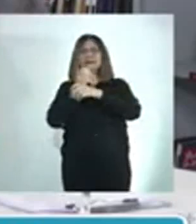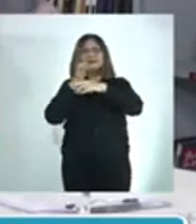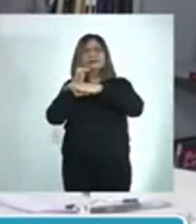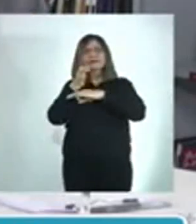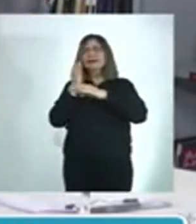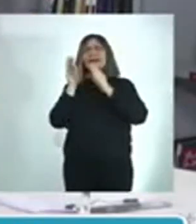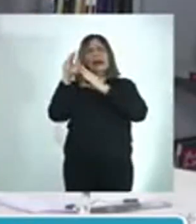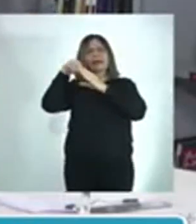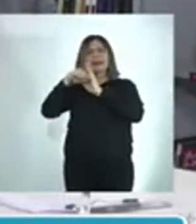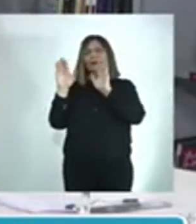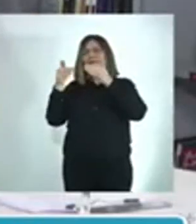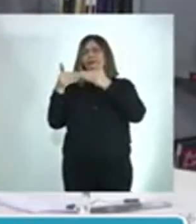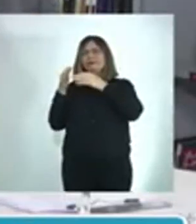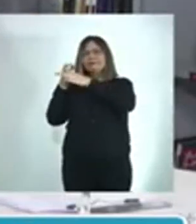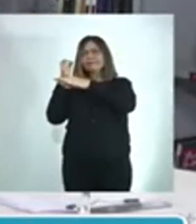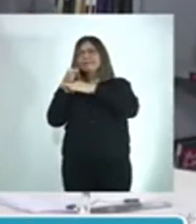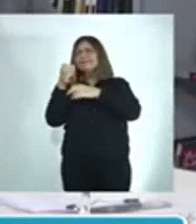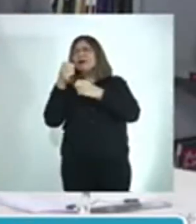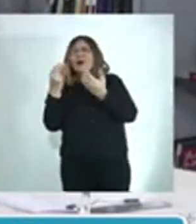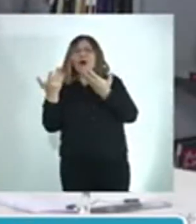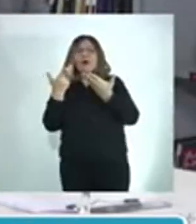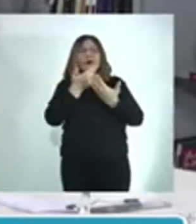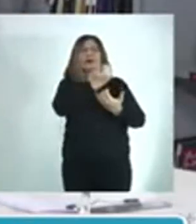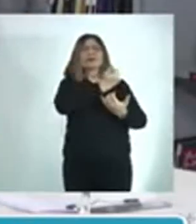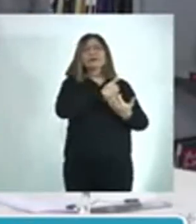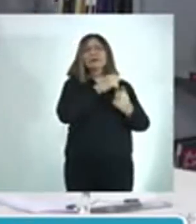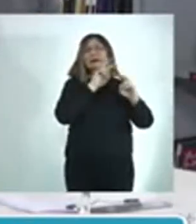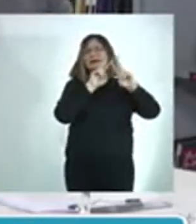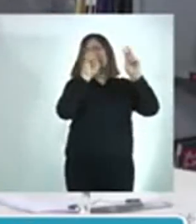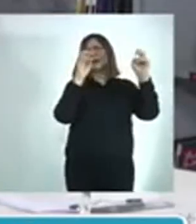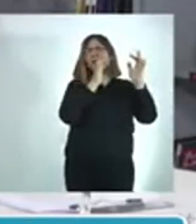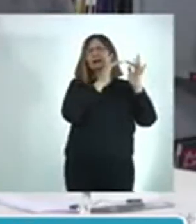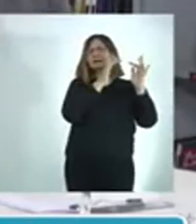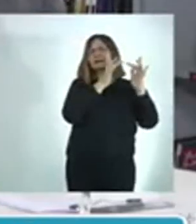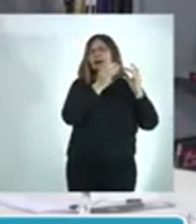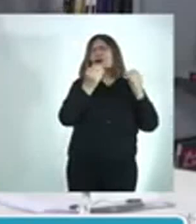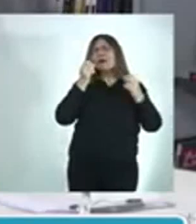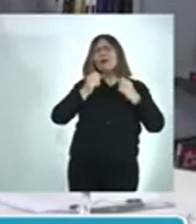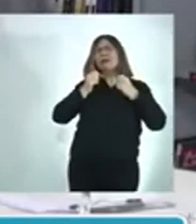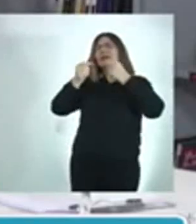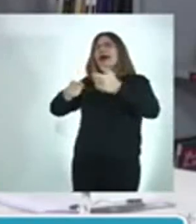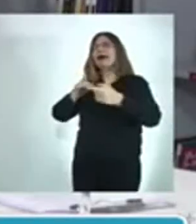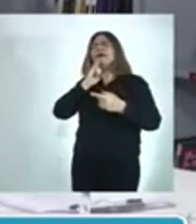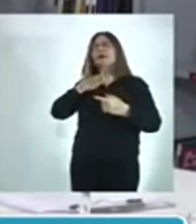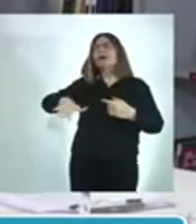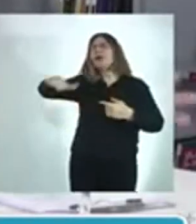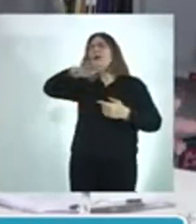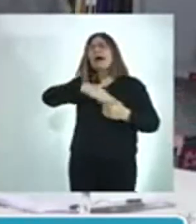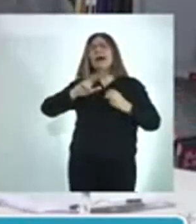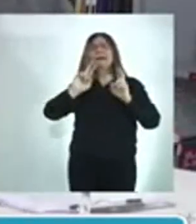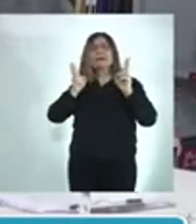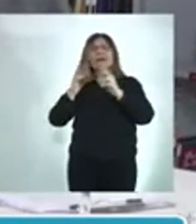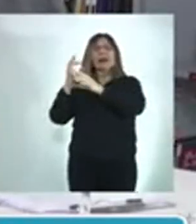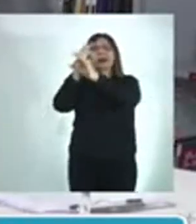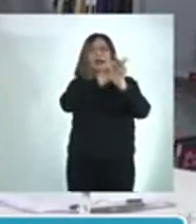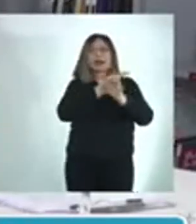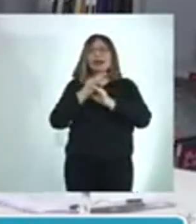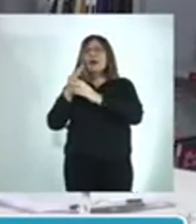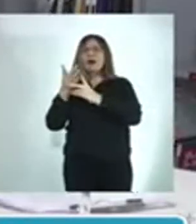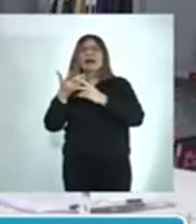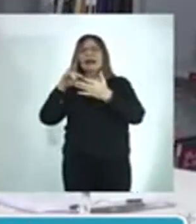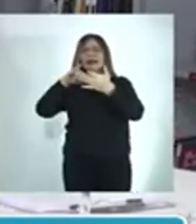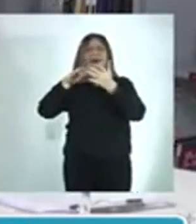la nueva normalidad, como lo mencionó en varias oportunidades. Ahora, esa conectividad también para la provincia va a ayudar a que todas las escuelas tengan